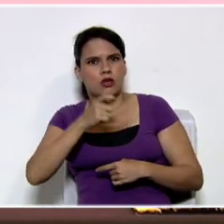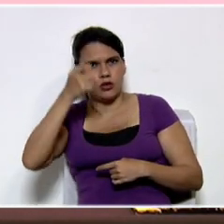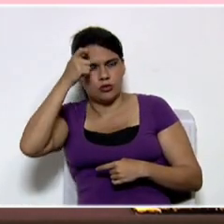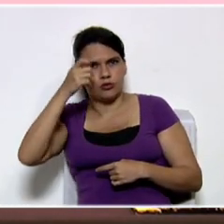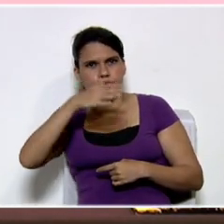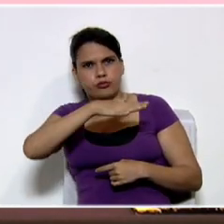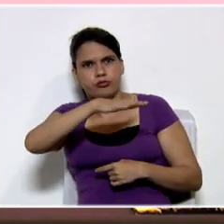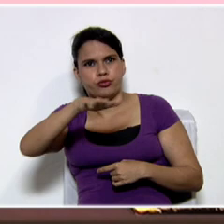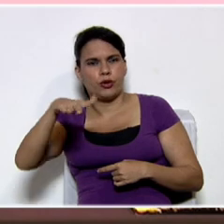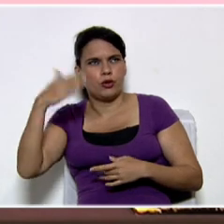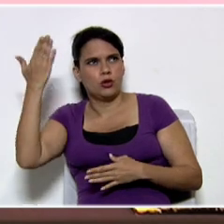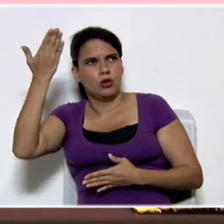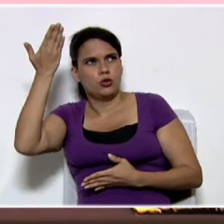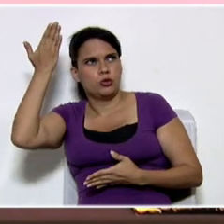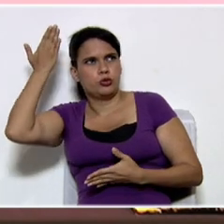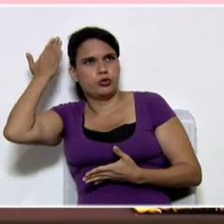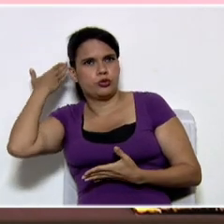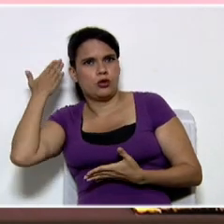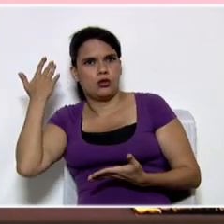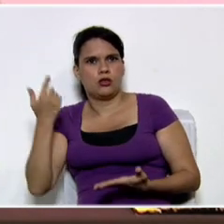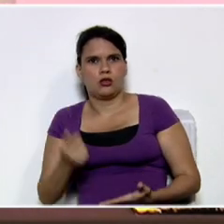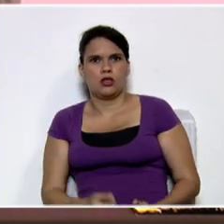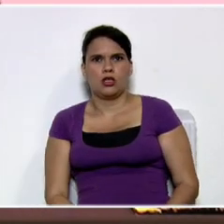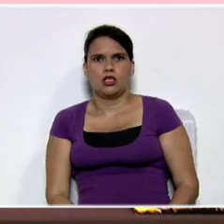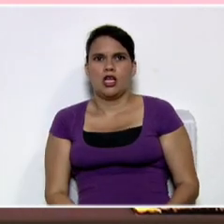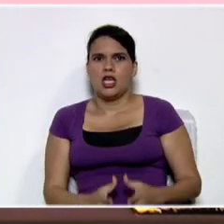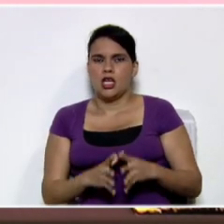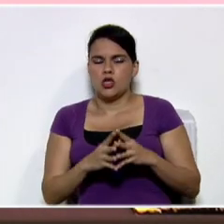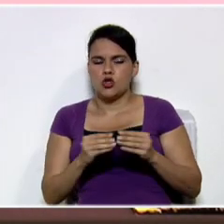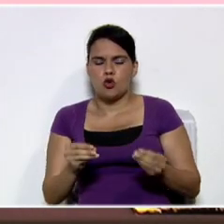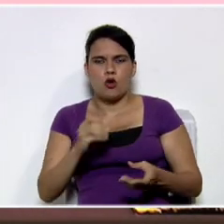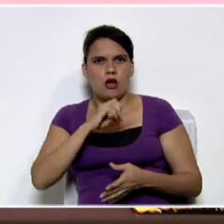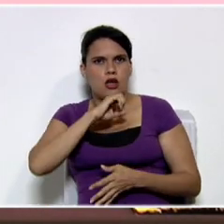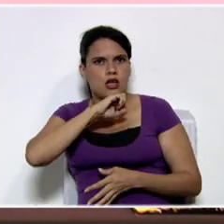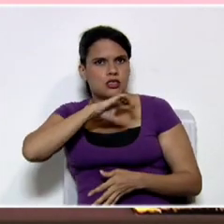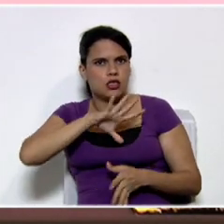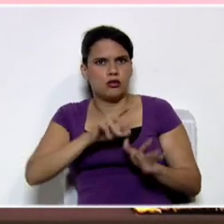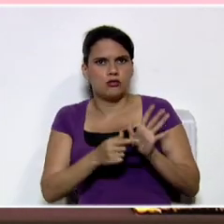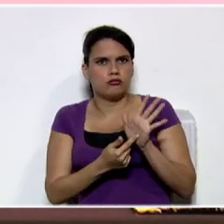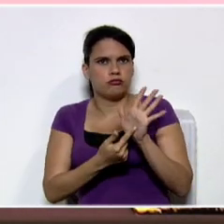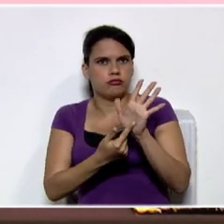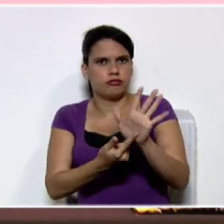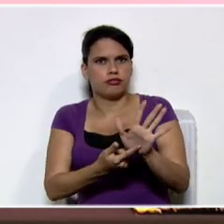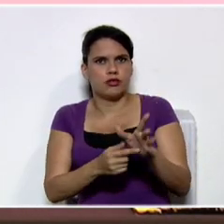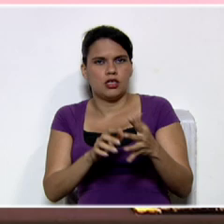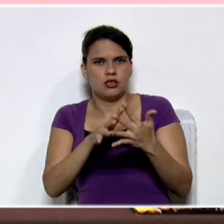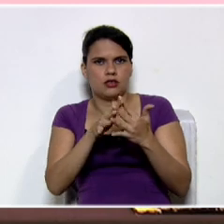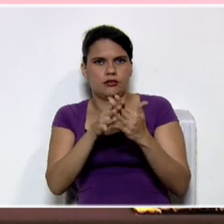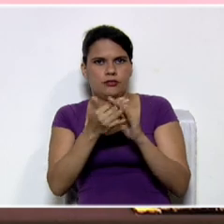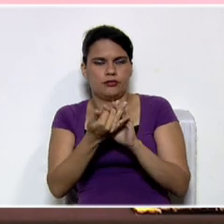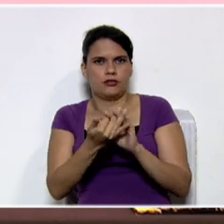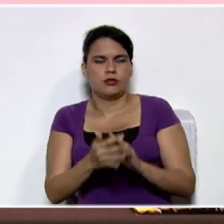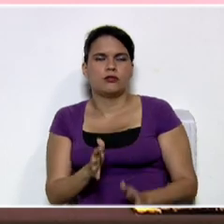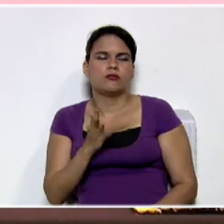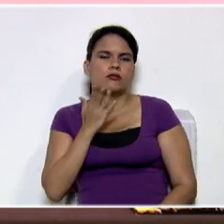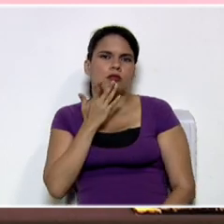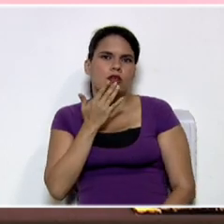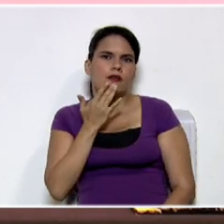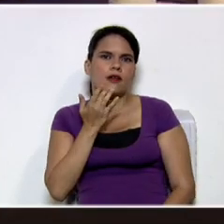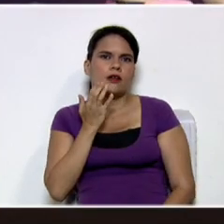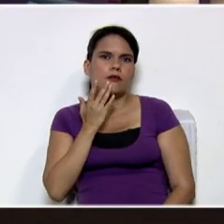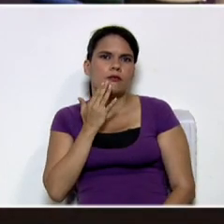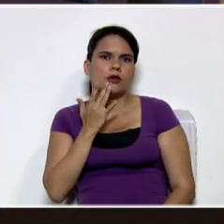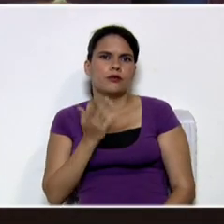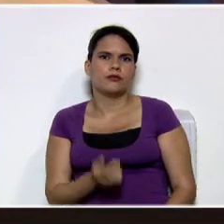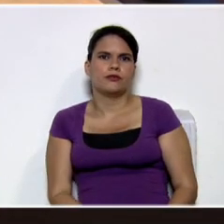o nuestros antepasados están en toda esa historia reflejada en ese cerro. Como por ejemplo,